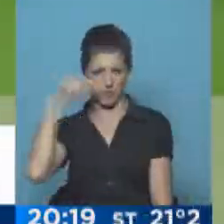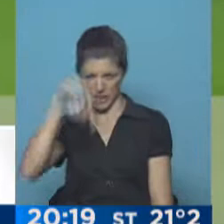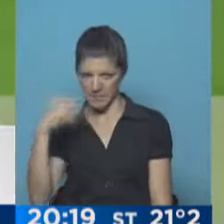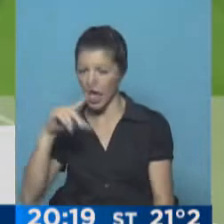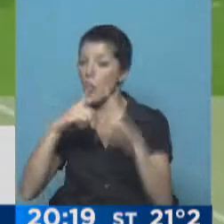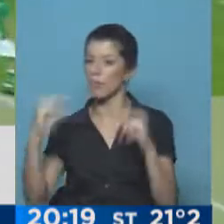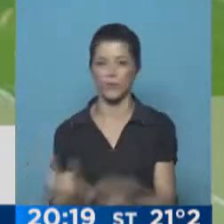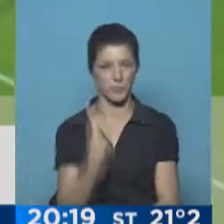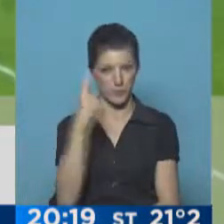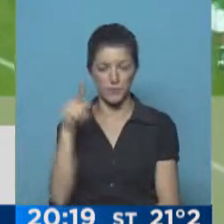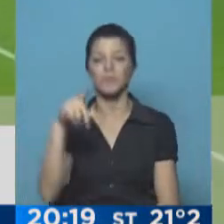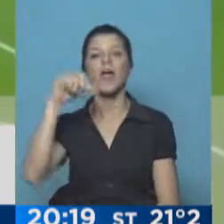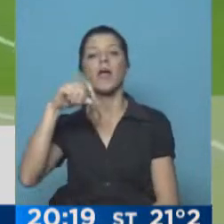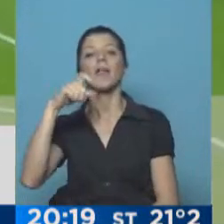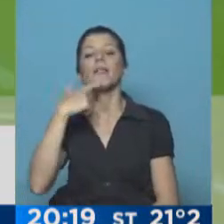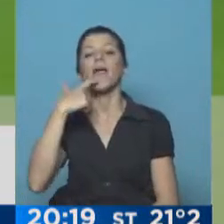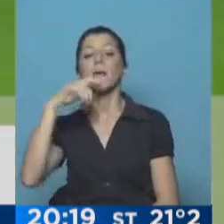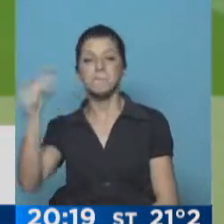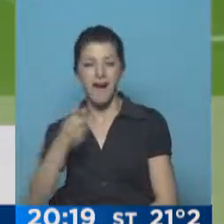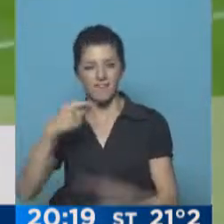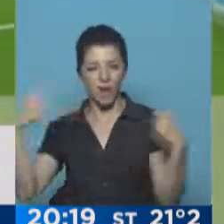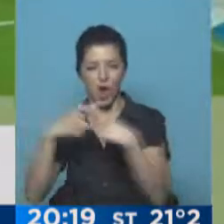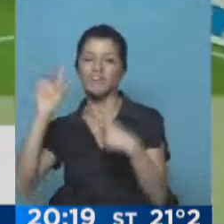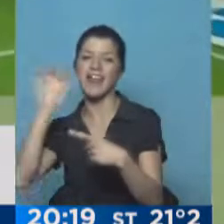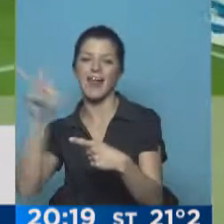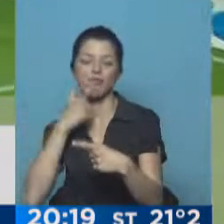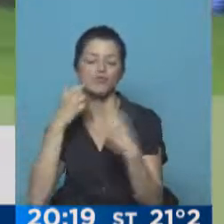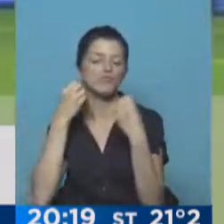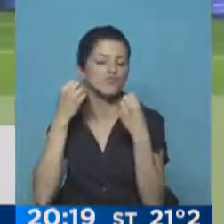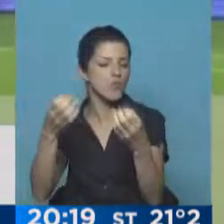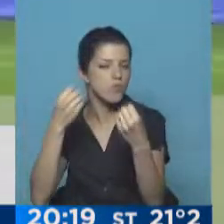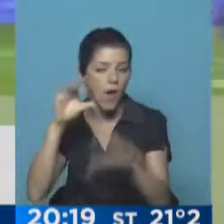1. El de Cuero de Banfield a Lanús. Impresionante.